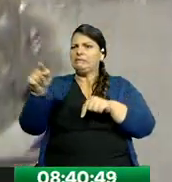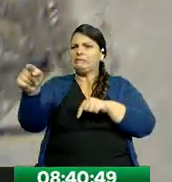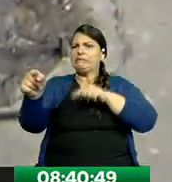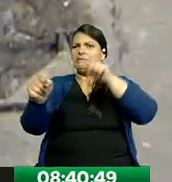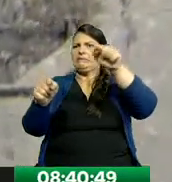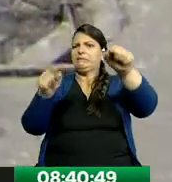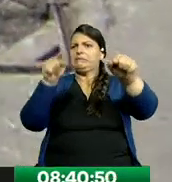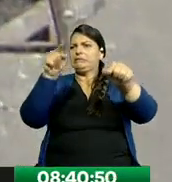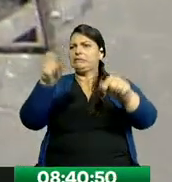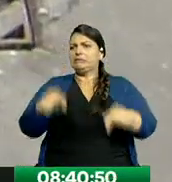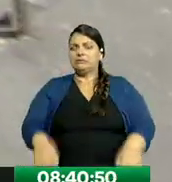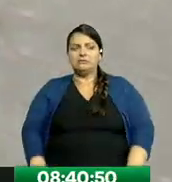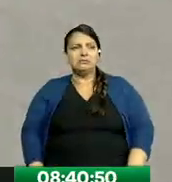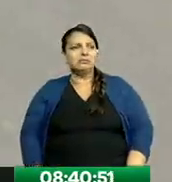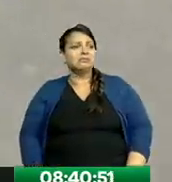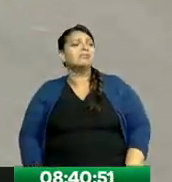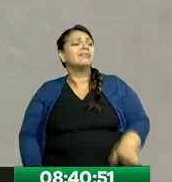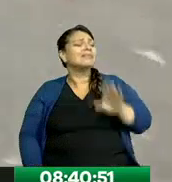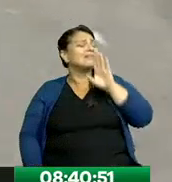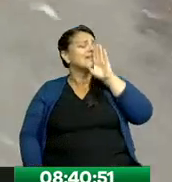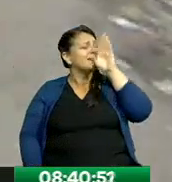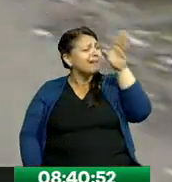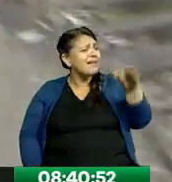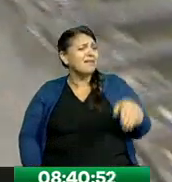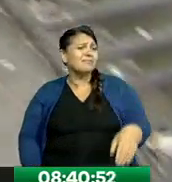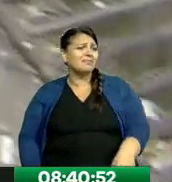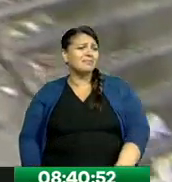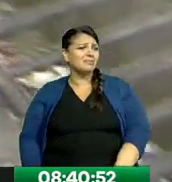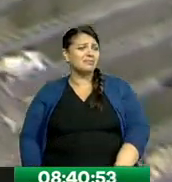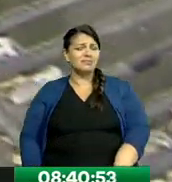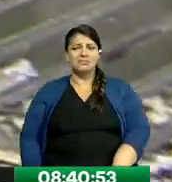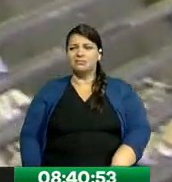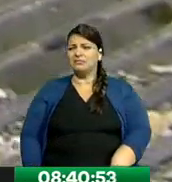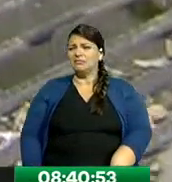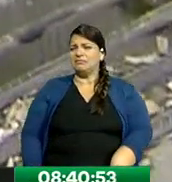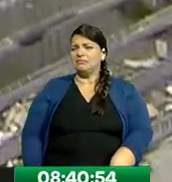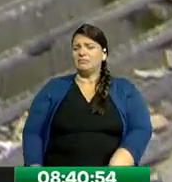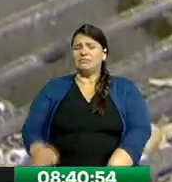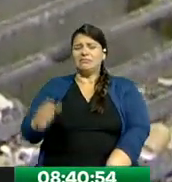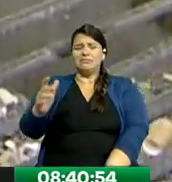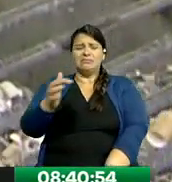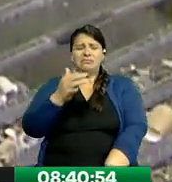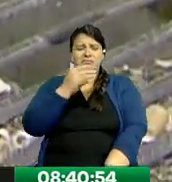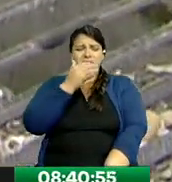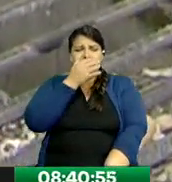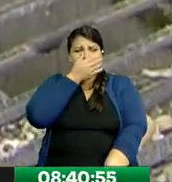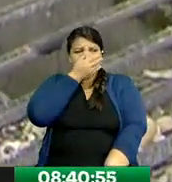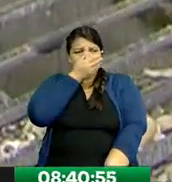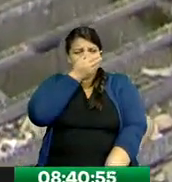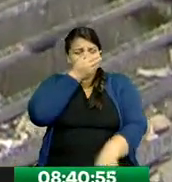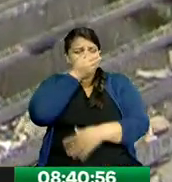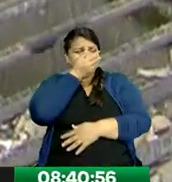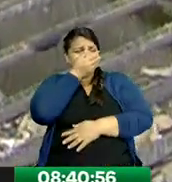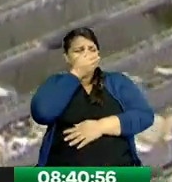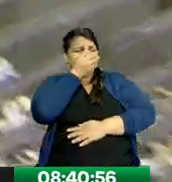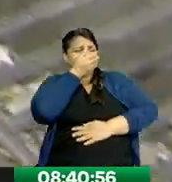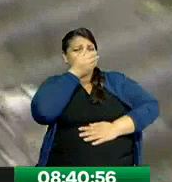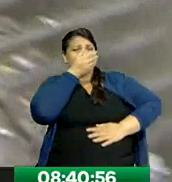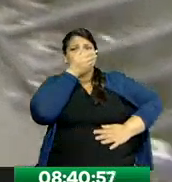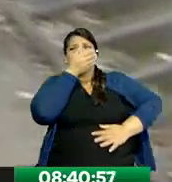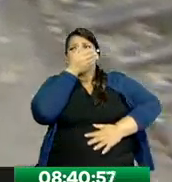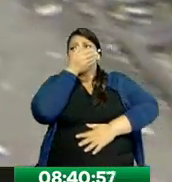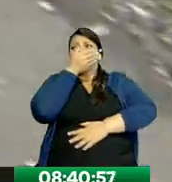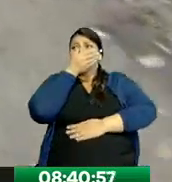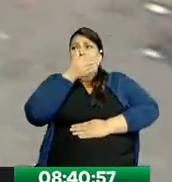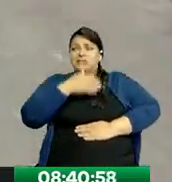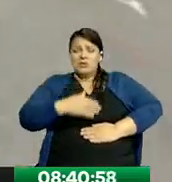más... Está abierto. Oiga, que no, sí. Y empieza a doler la barriga por el mismo olor. Esto perjudica